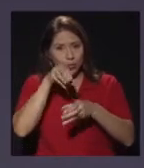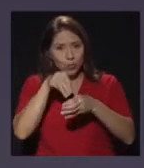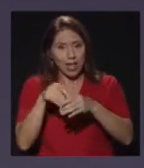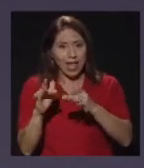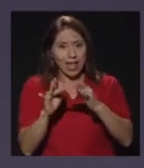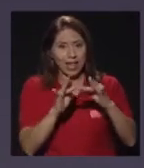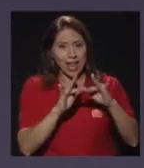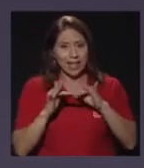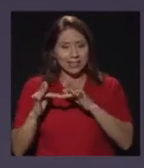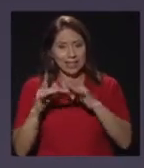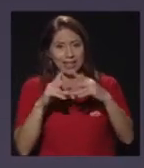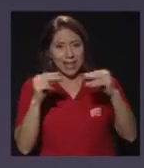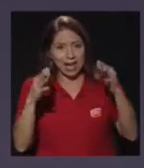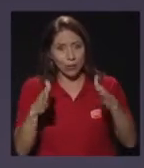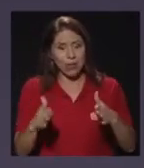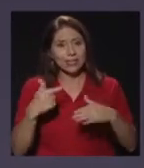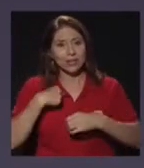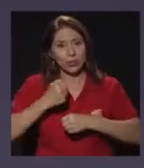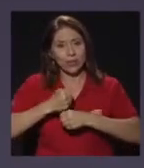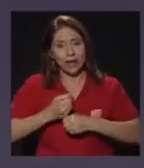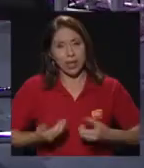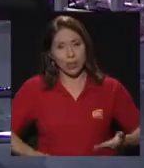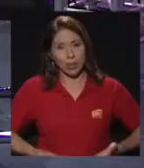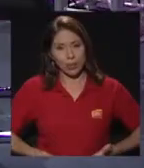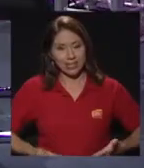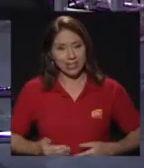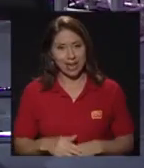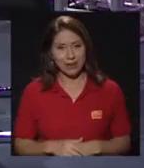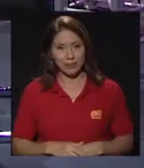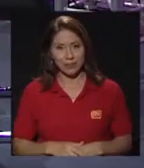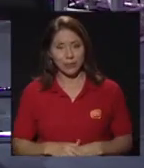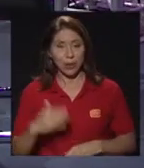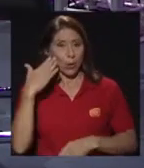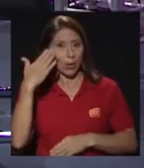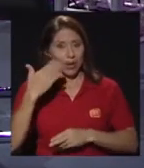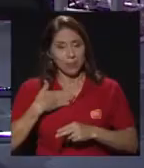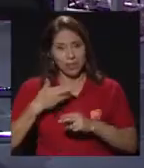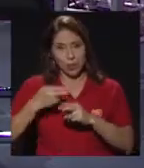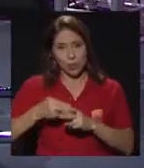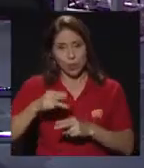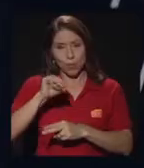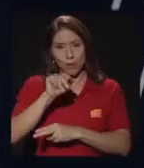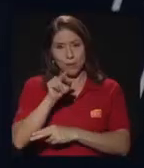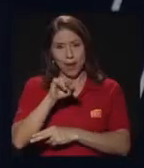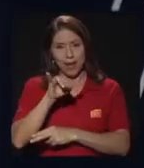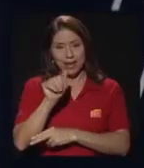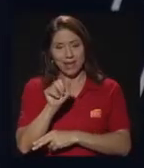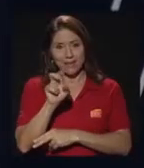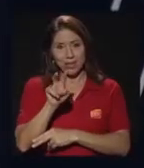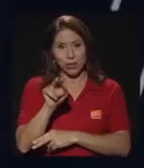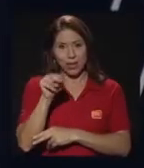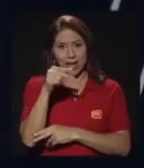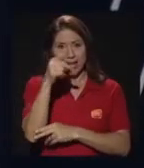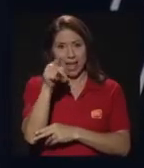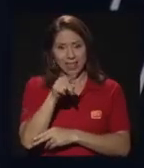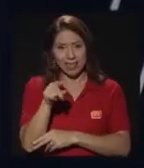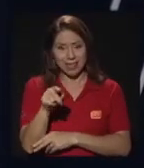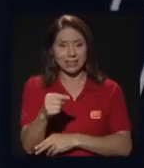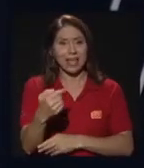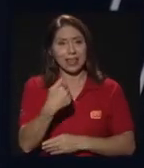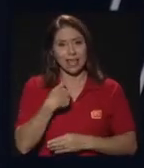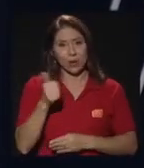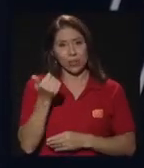Nicaragüense y soy trabajadora doméstica. Hola, mi nombre es María Victoria Hernández. Yo